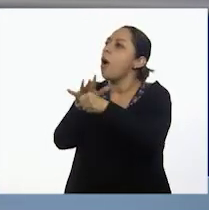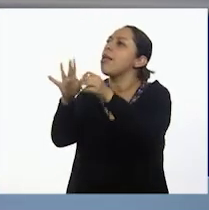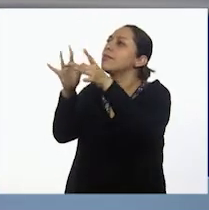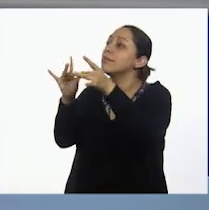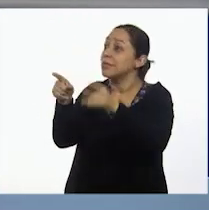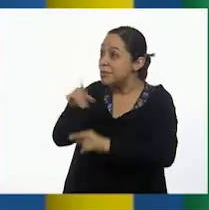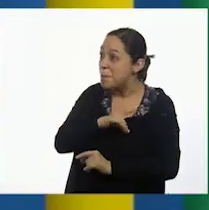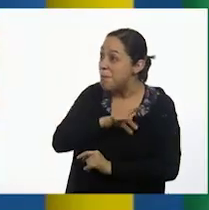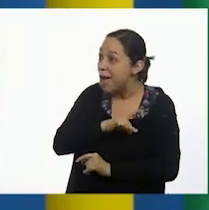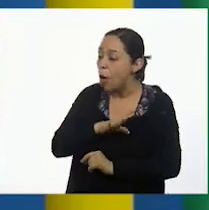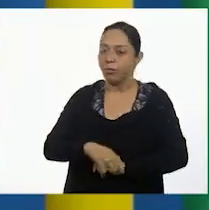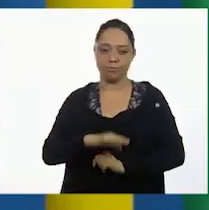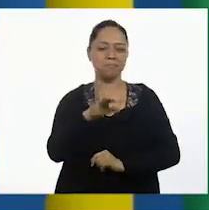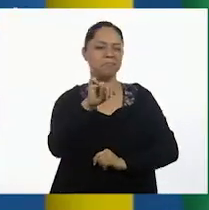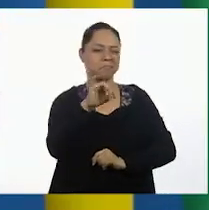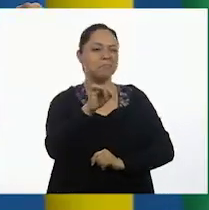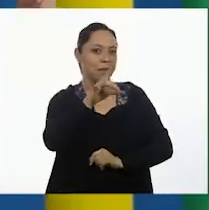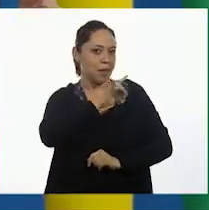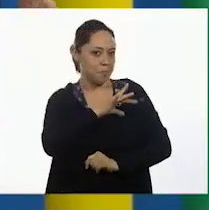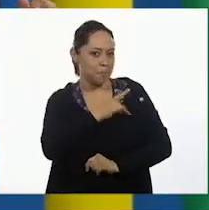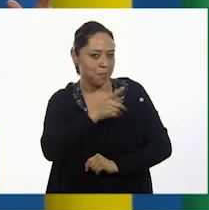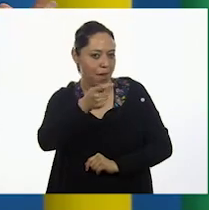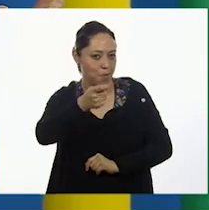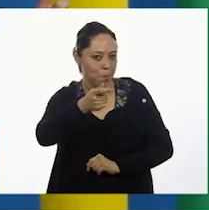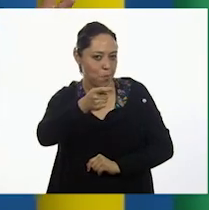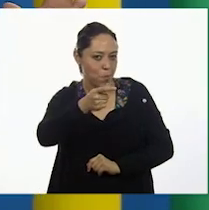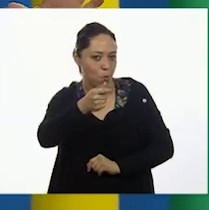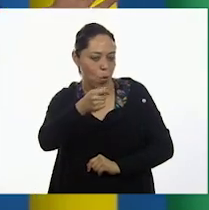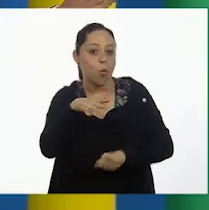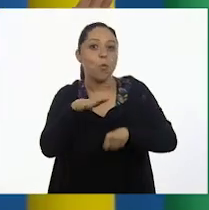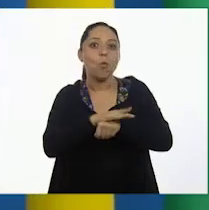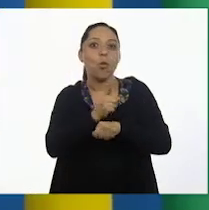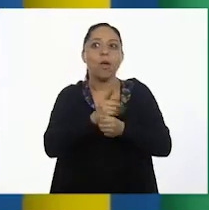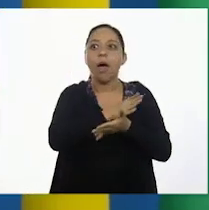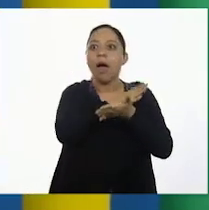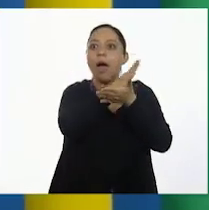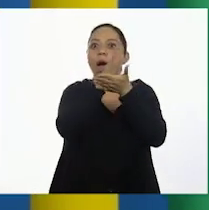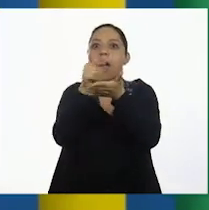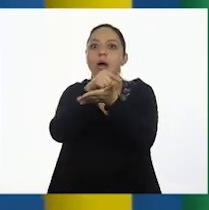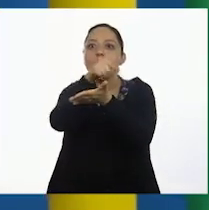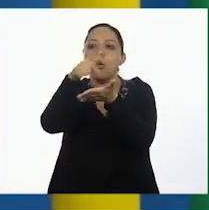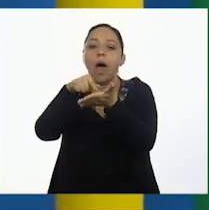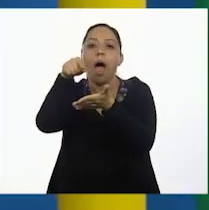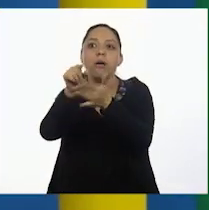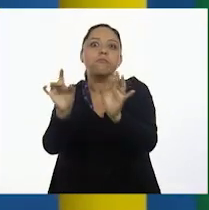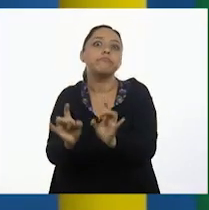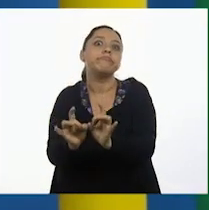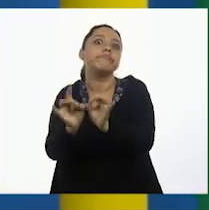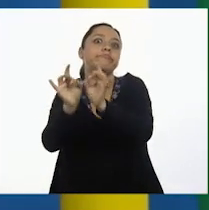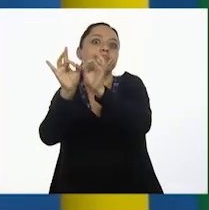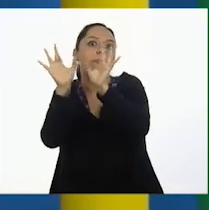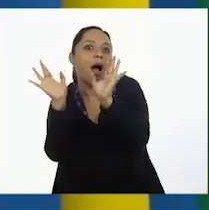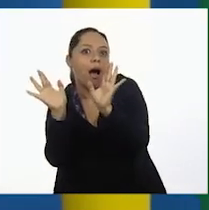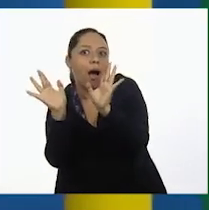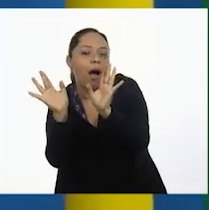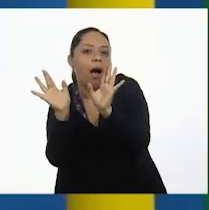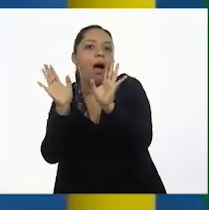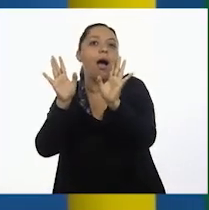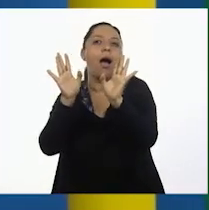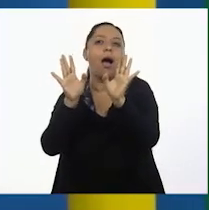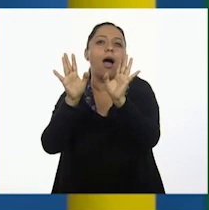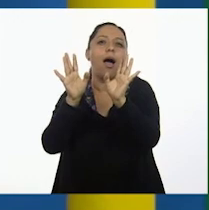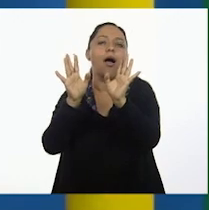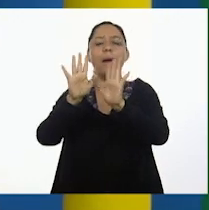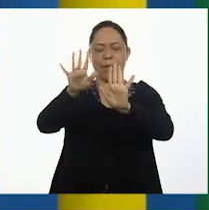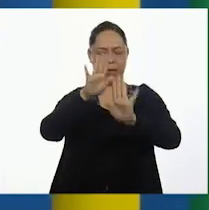dio miedo? Sí, me dio un poco de miedo porque te llevan al lugar donde se supone que ocurrió y deja. Hago